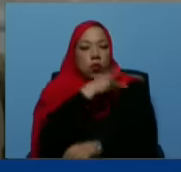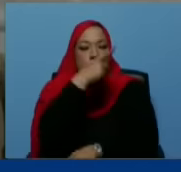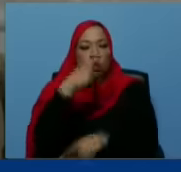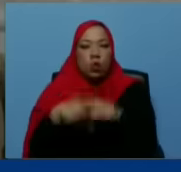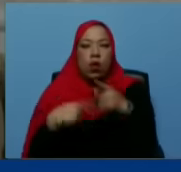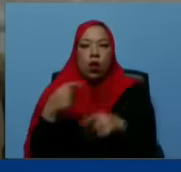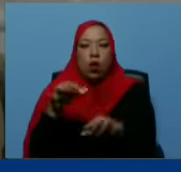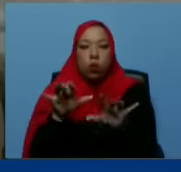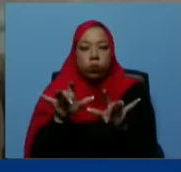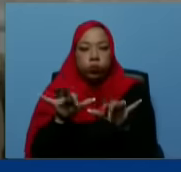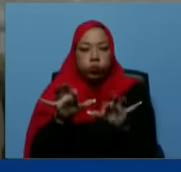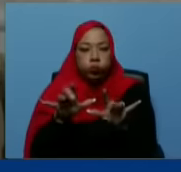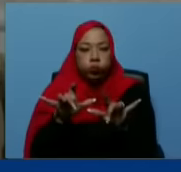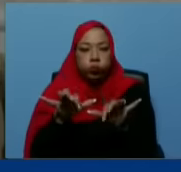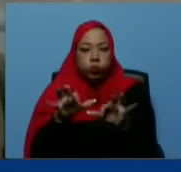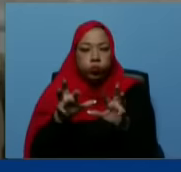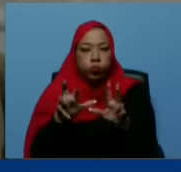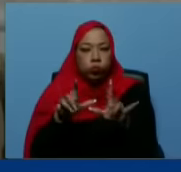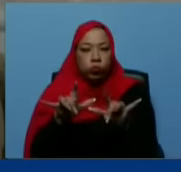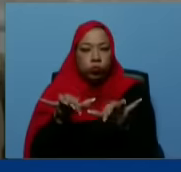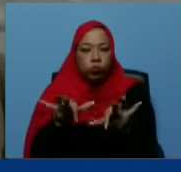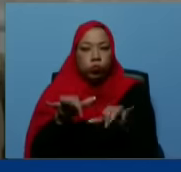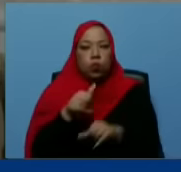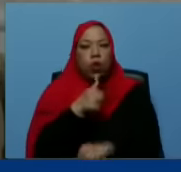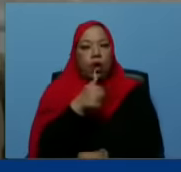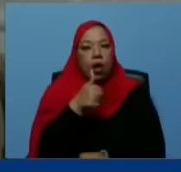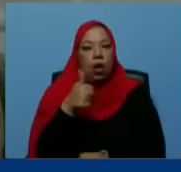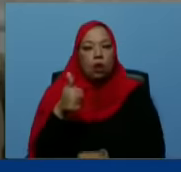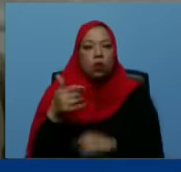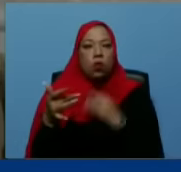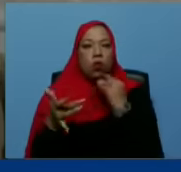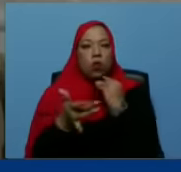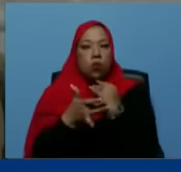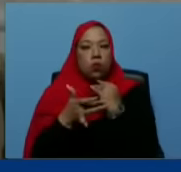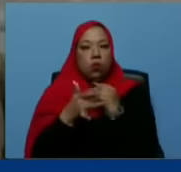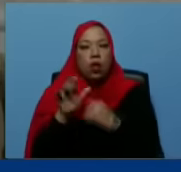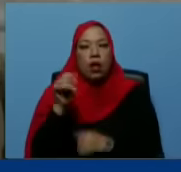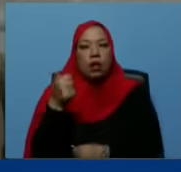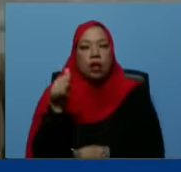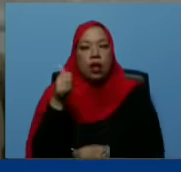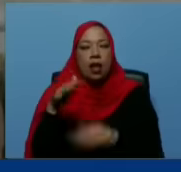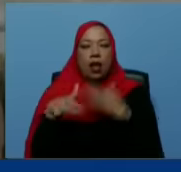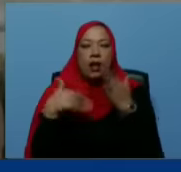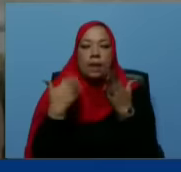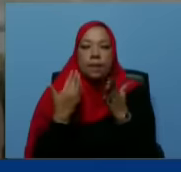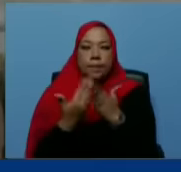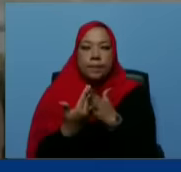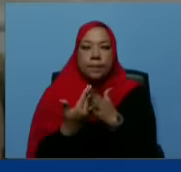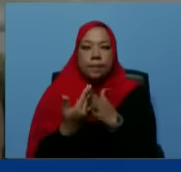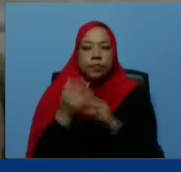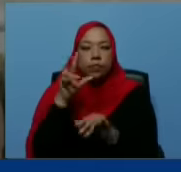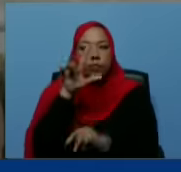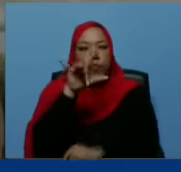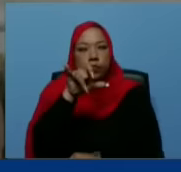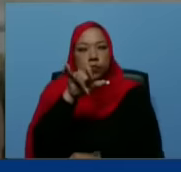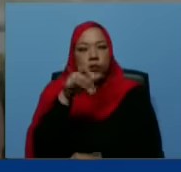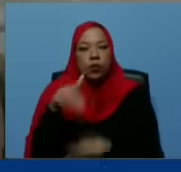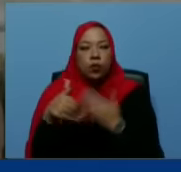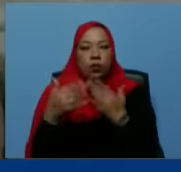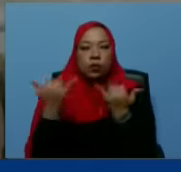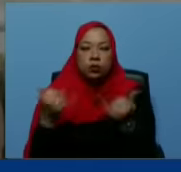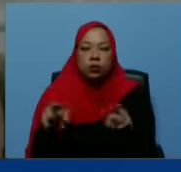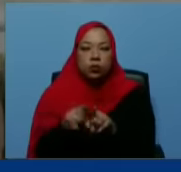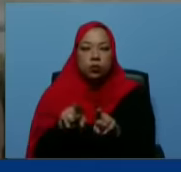una computadora. Y cada teléfono tiene, por ejemplo, 10 cuentas de Instagram y 10